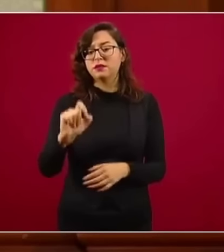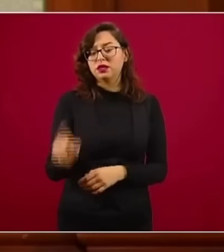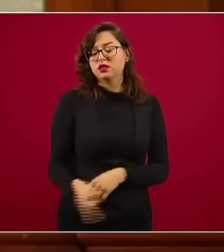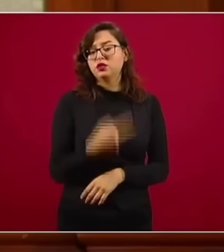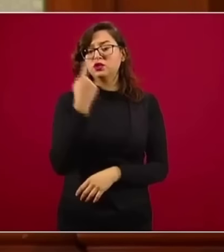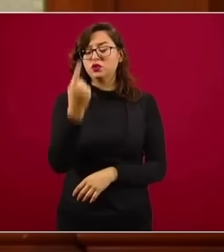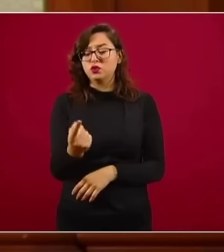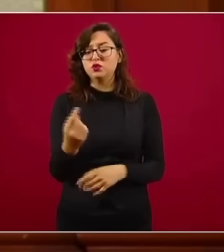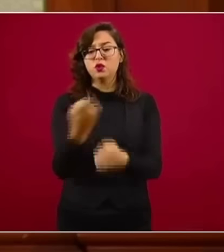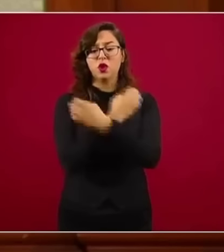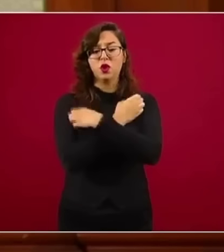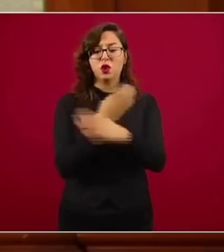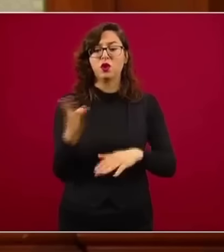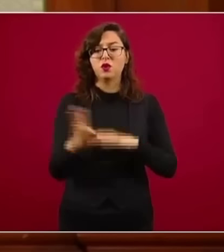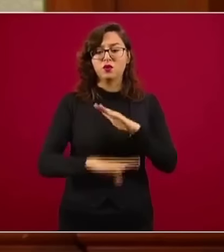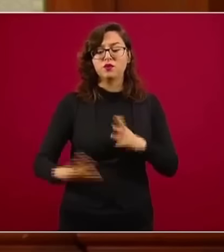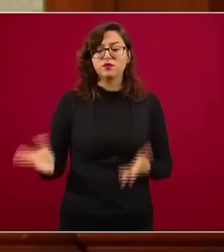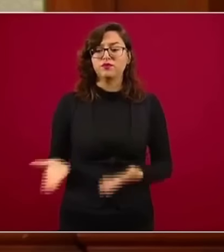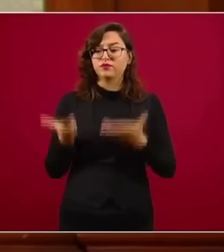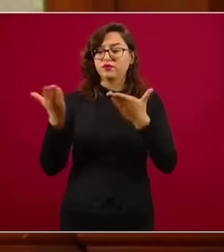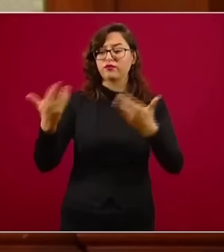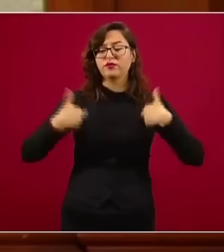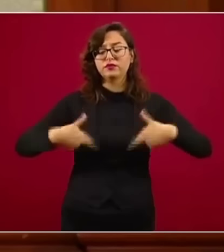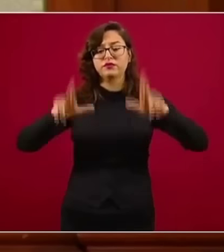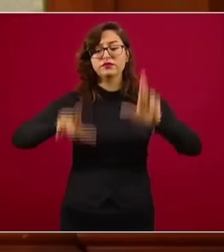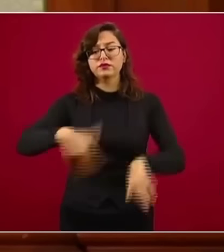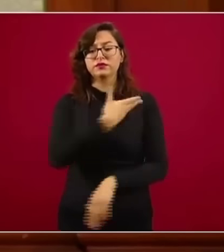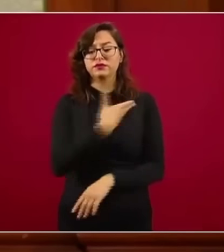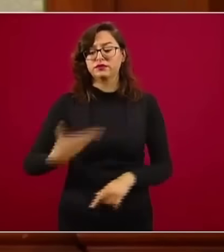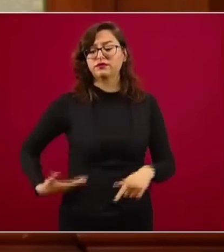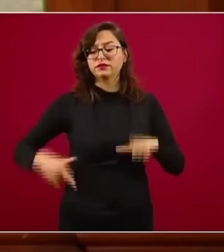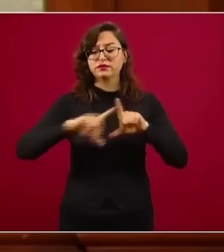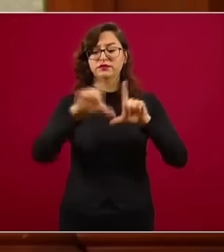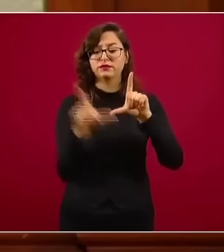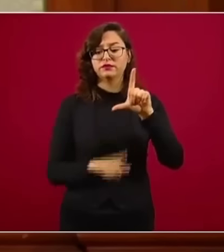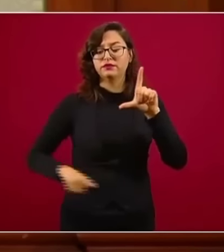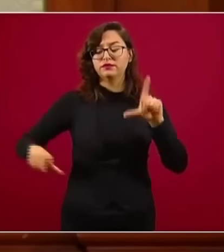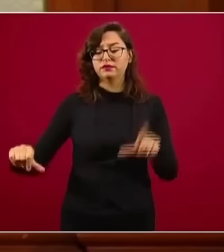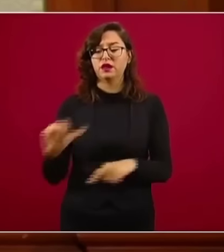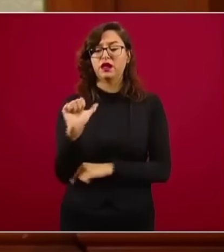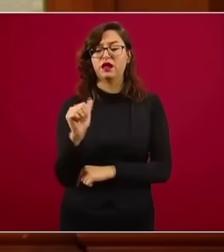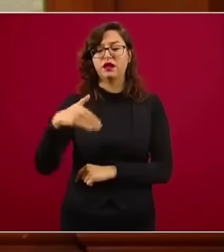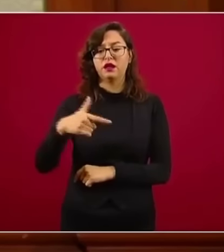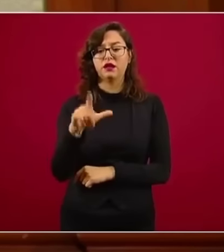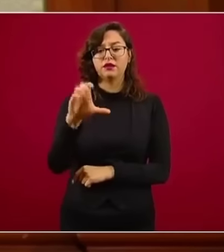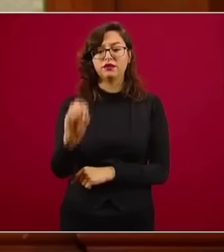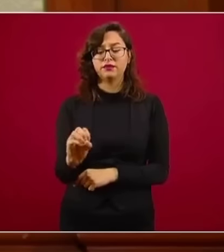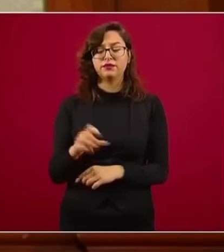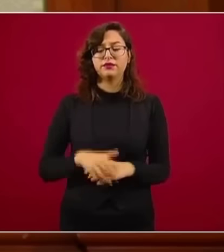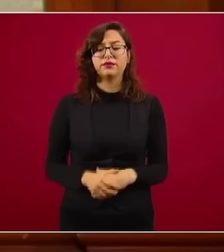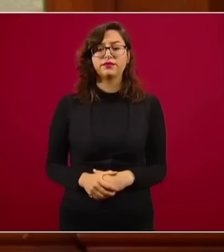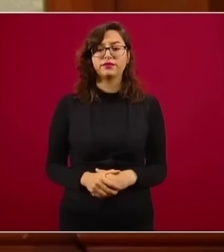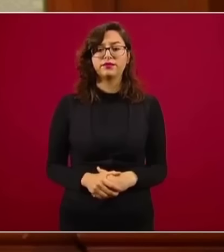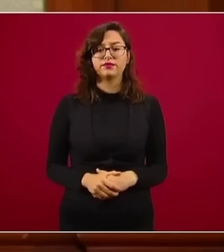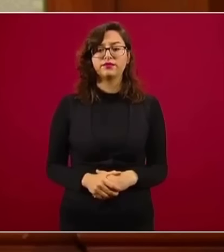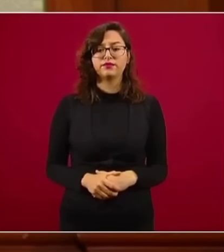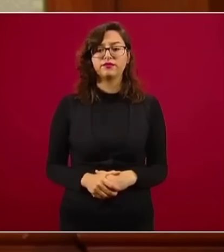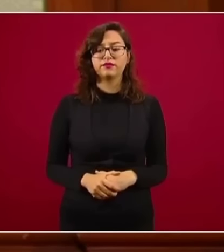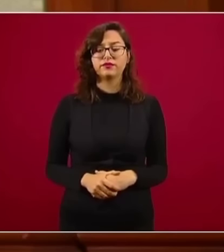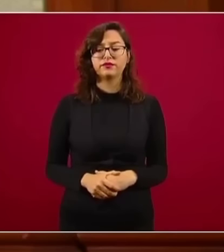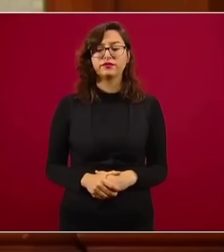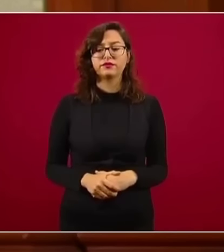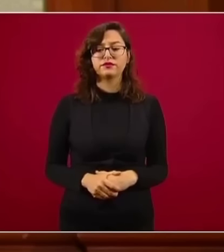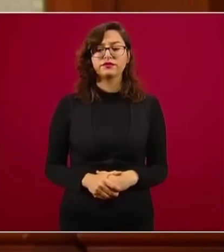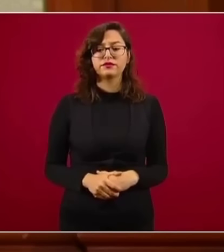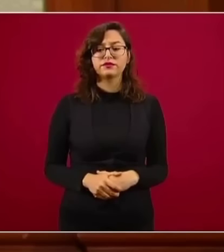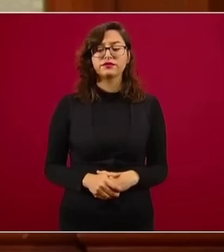por parte del presidente constitucional de los Estados Unidos Mexicanos, Andrés Manuel López Obrador. Para iniciar